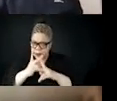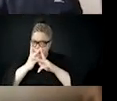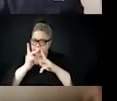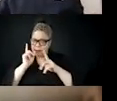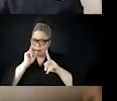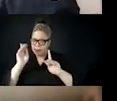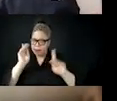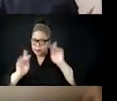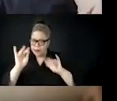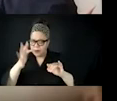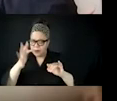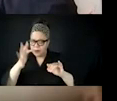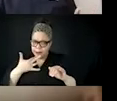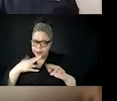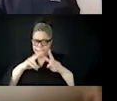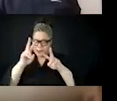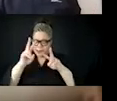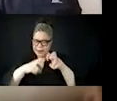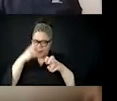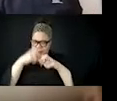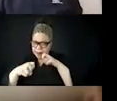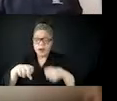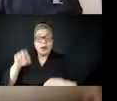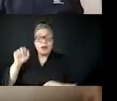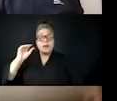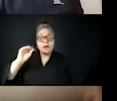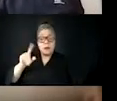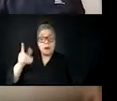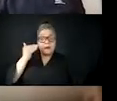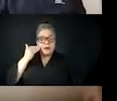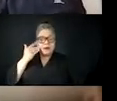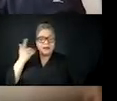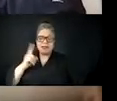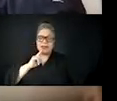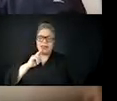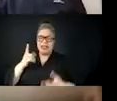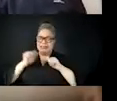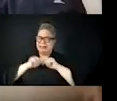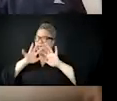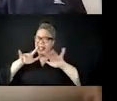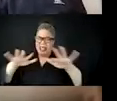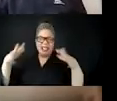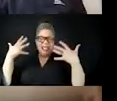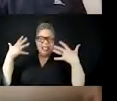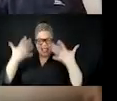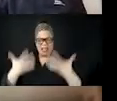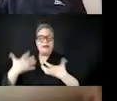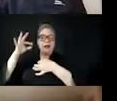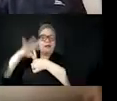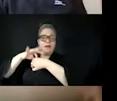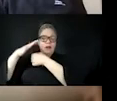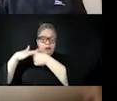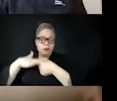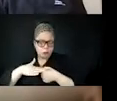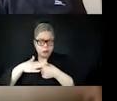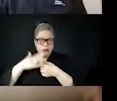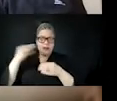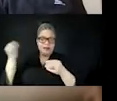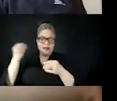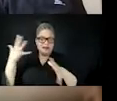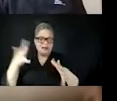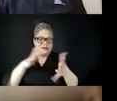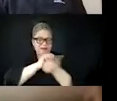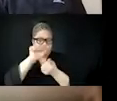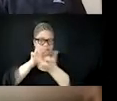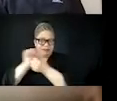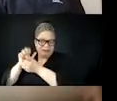supresión masiva de votantes y también están comprometiendo nuestra capacidad de